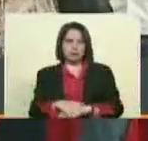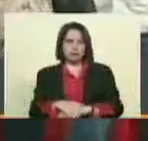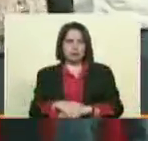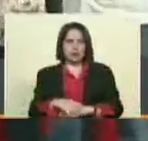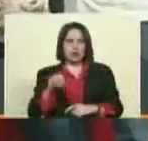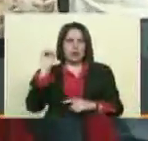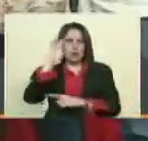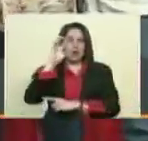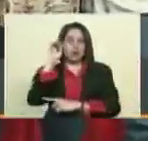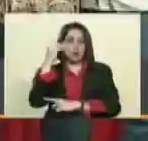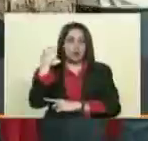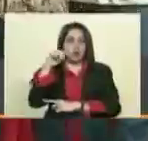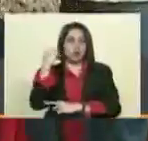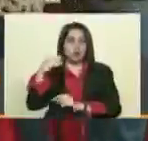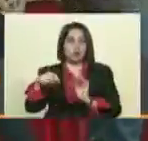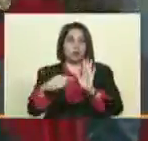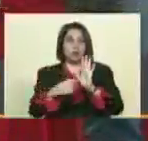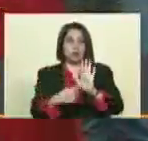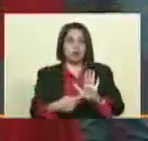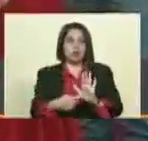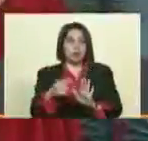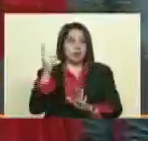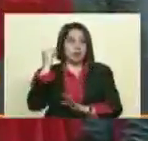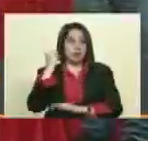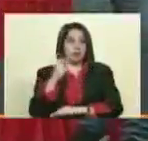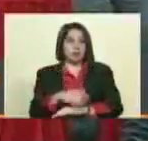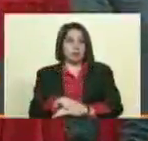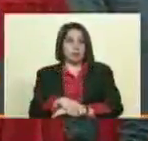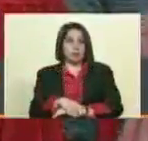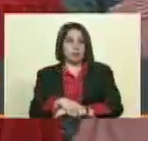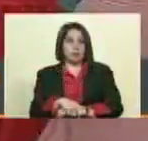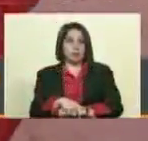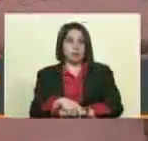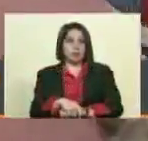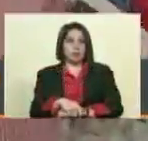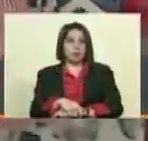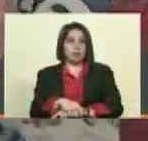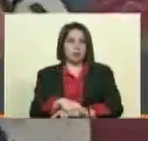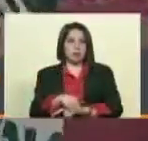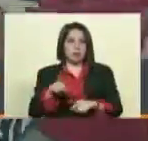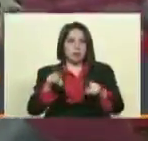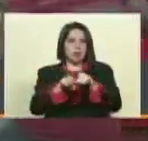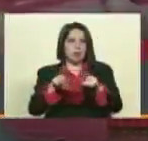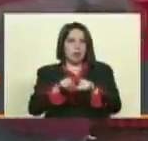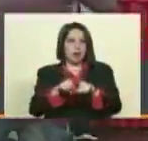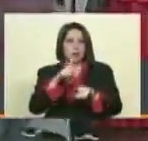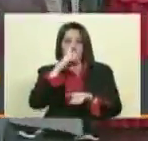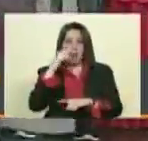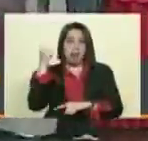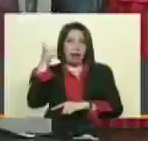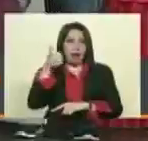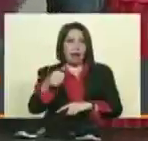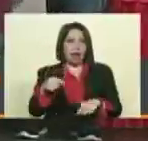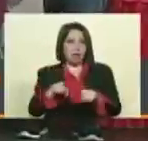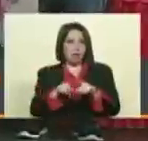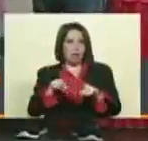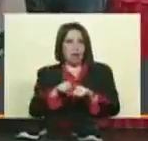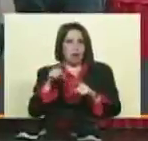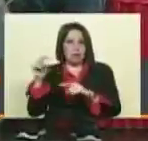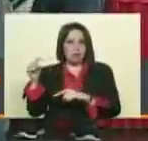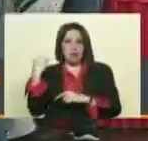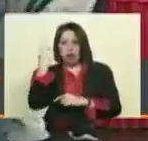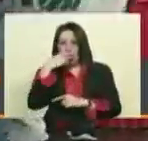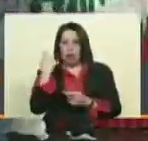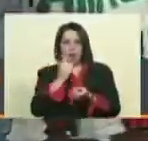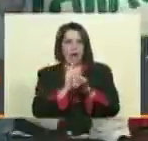Constituyente Chiche Manaure, el Pelufa. Pelufa está igualito, vale, pasan los años igualito, ¿verdad?